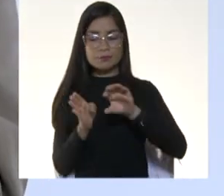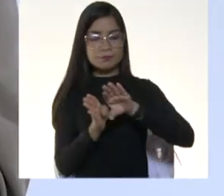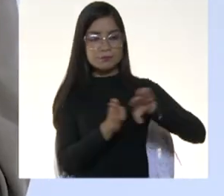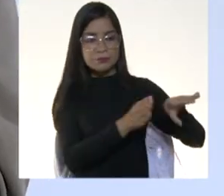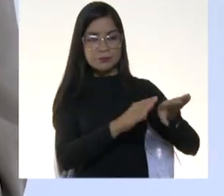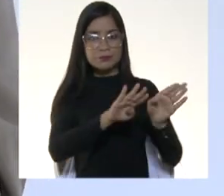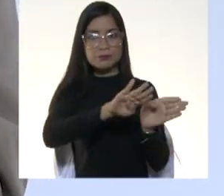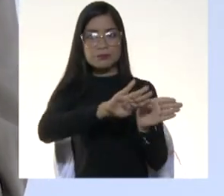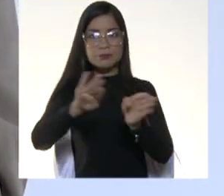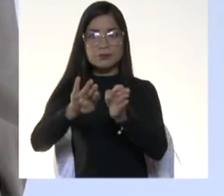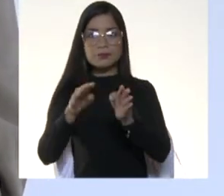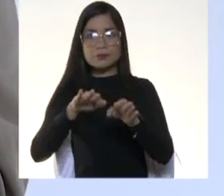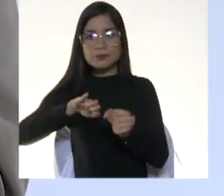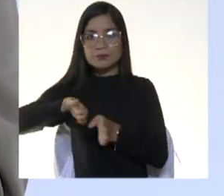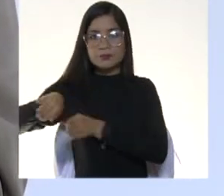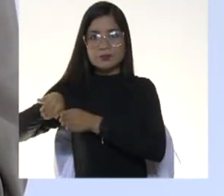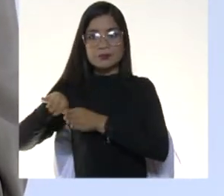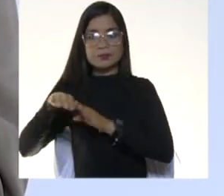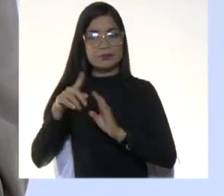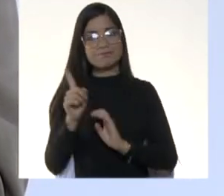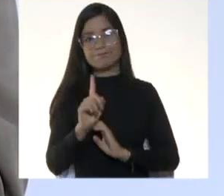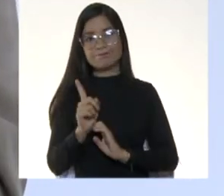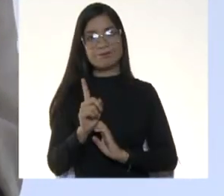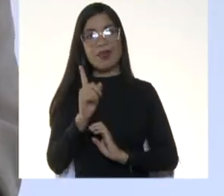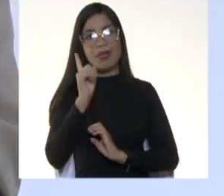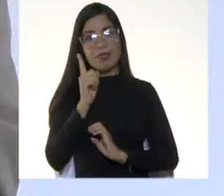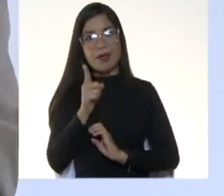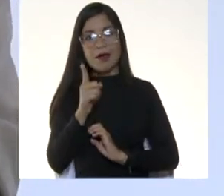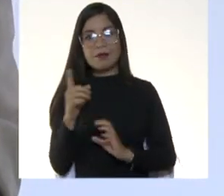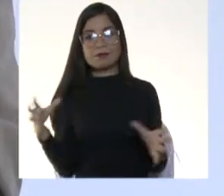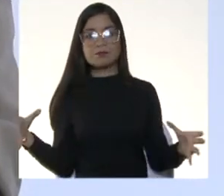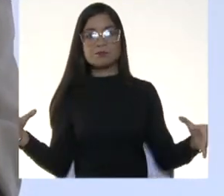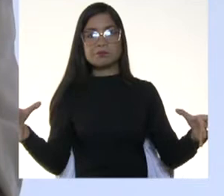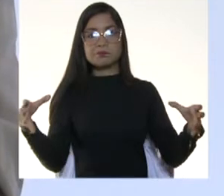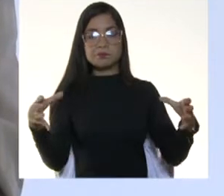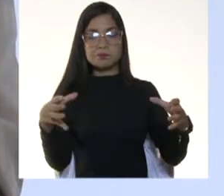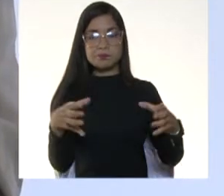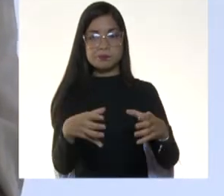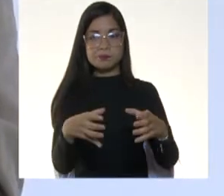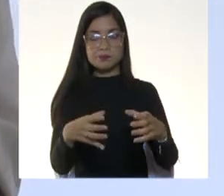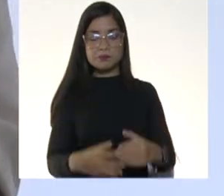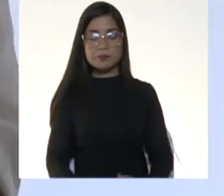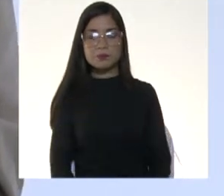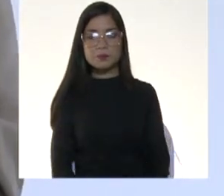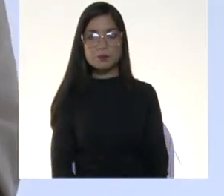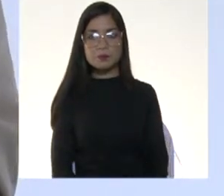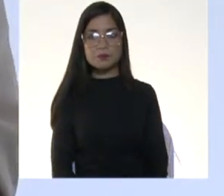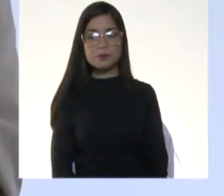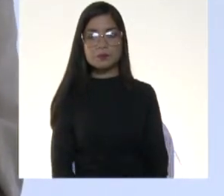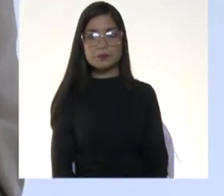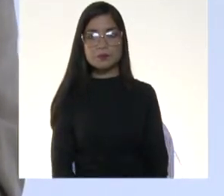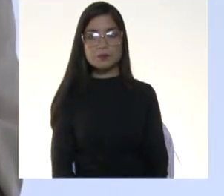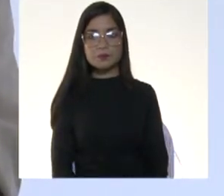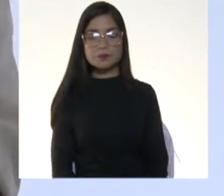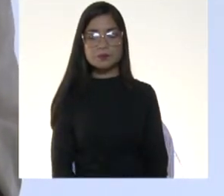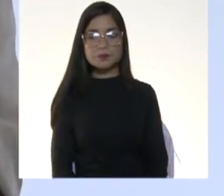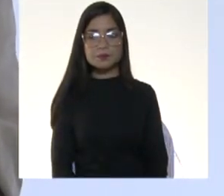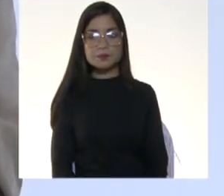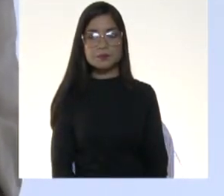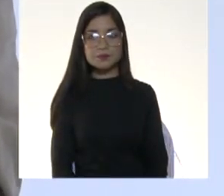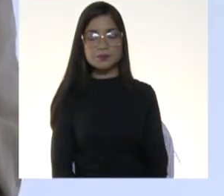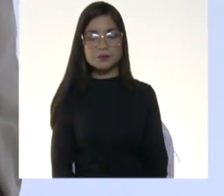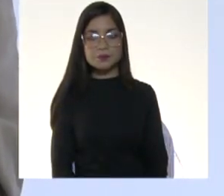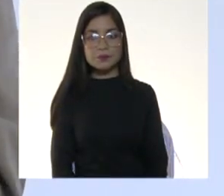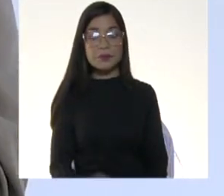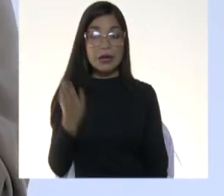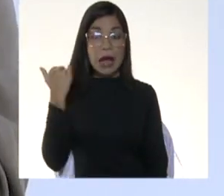educación ha sido integrada. En sus primeros momentos, cuando se generó el continuo humano,